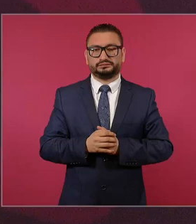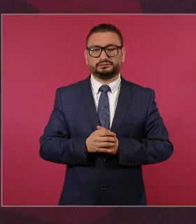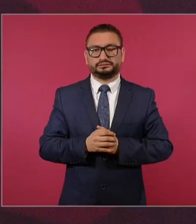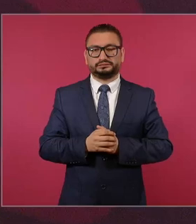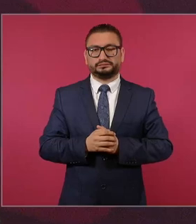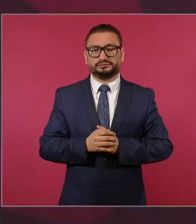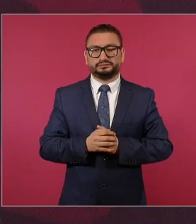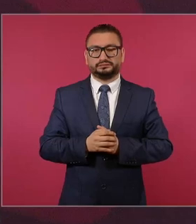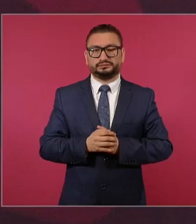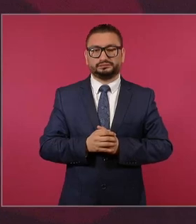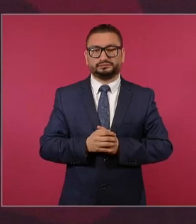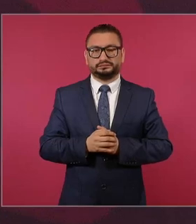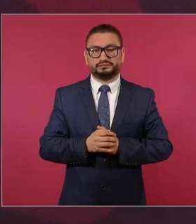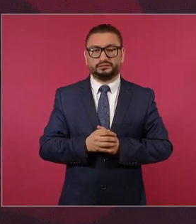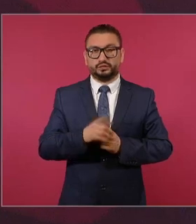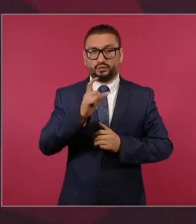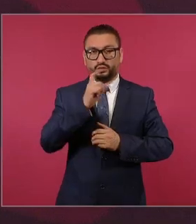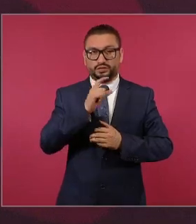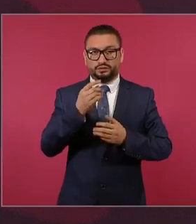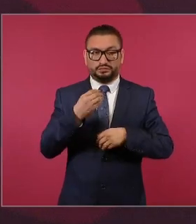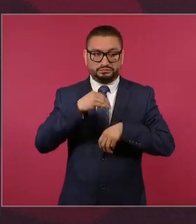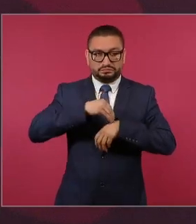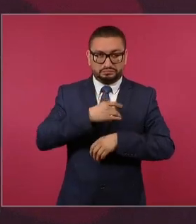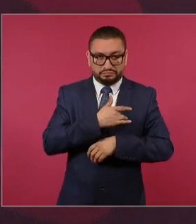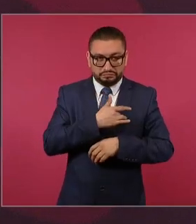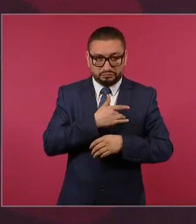el stent que le ponen a uno